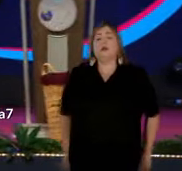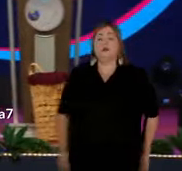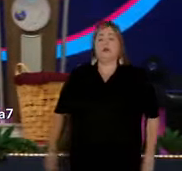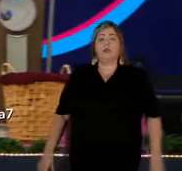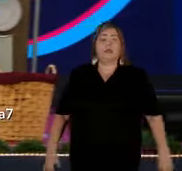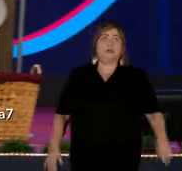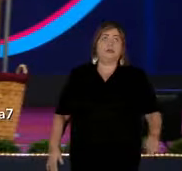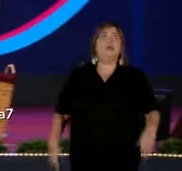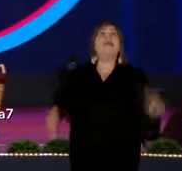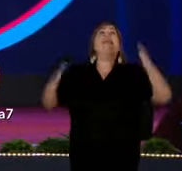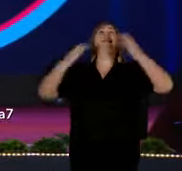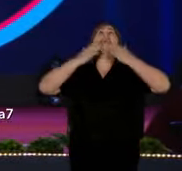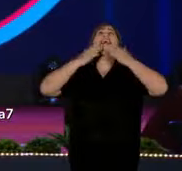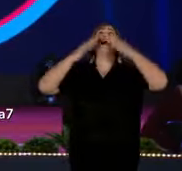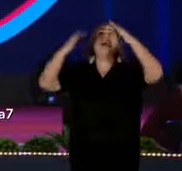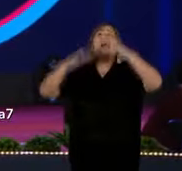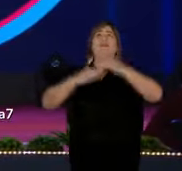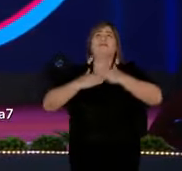Gracias, mi Jesús.